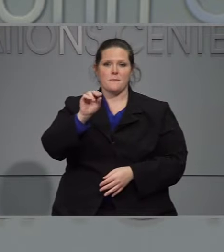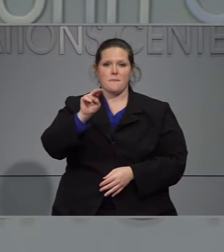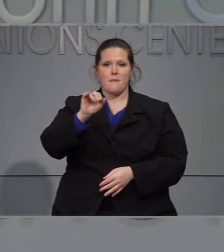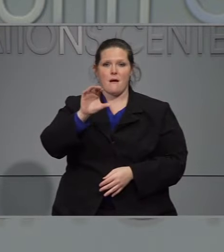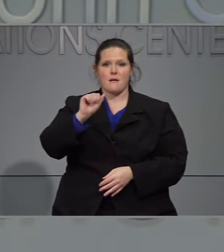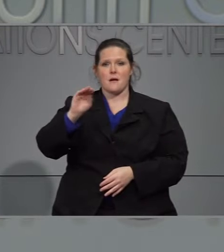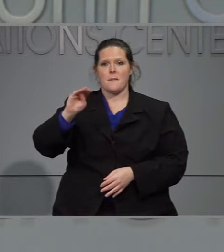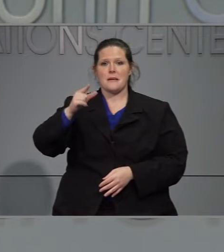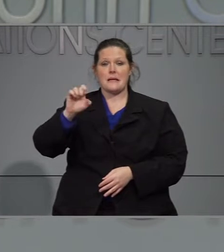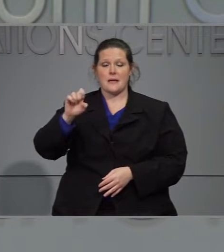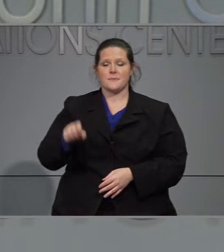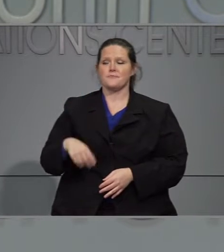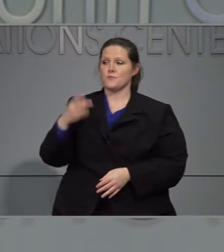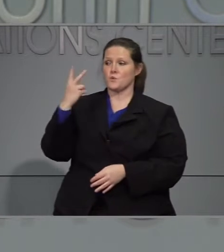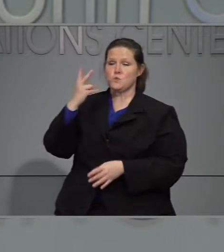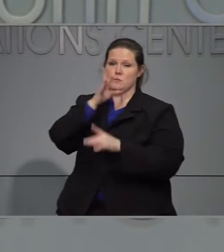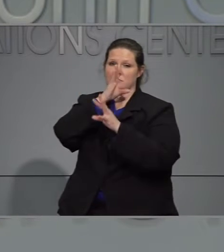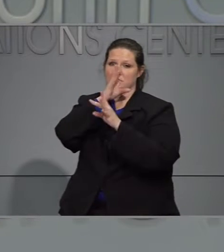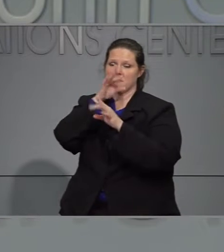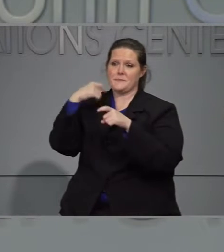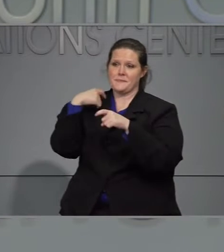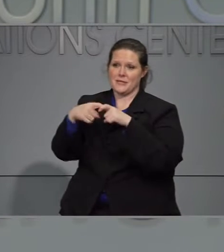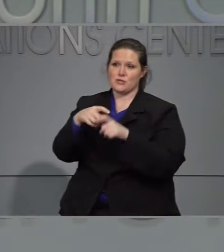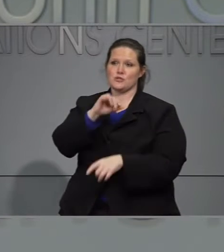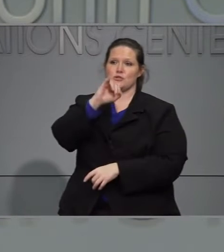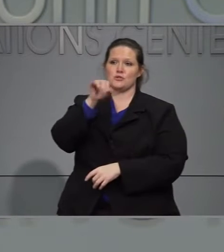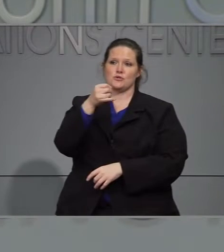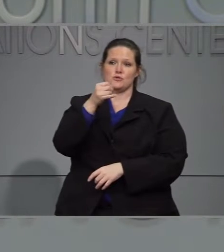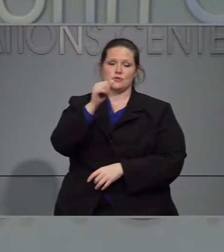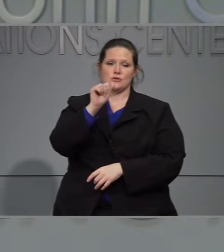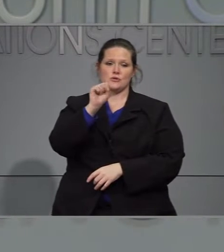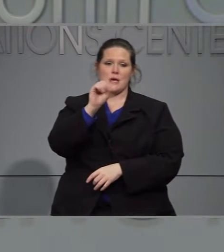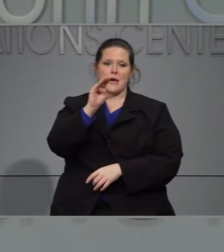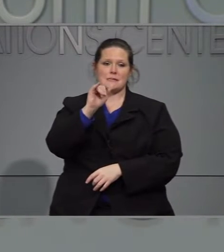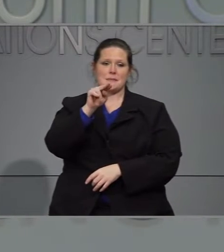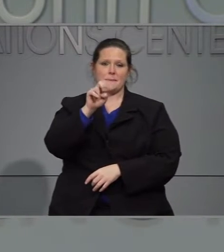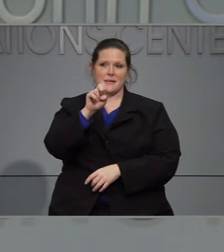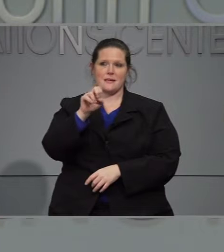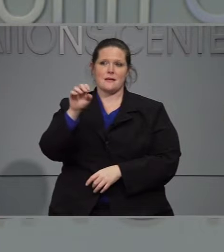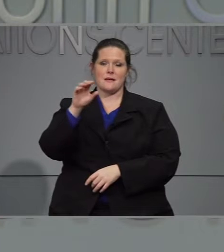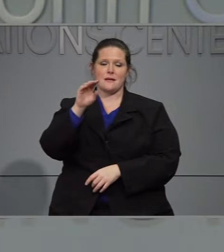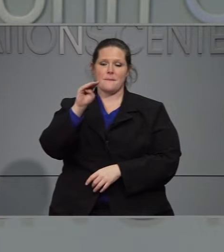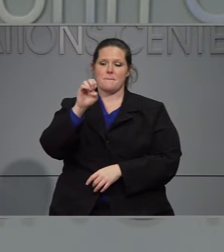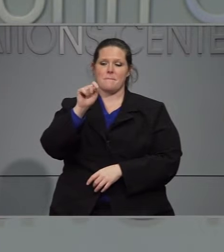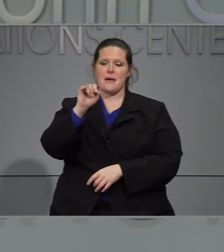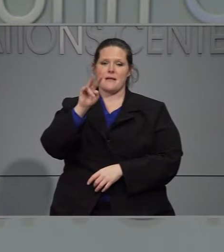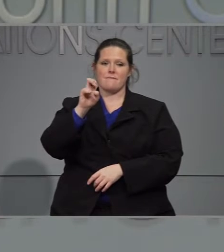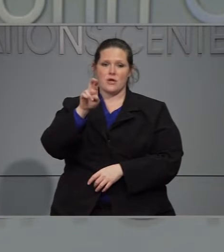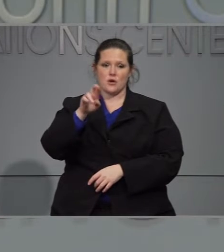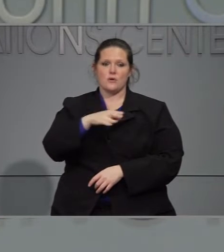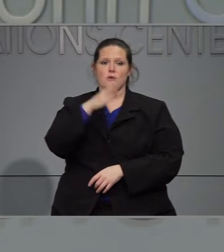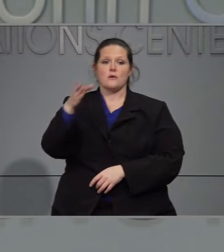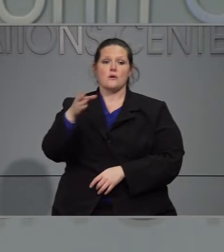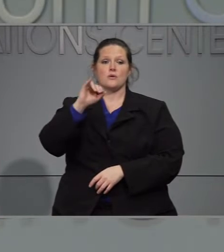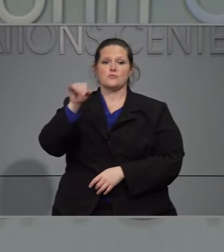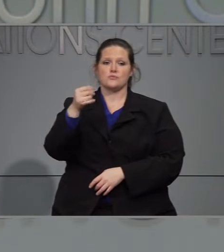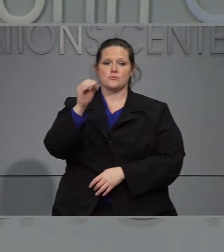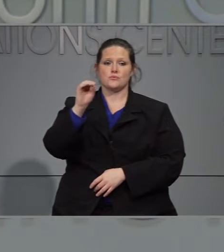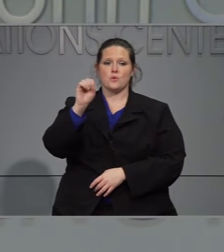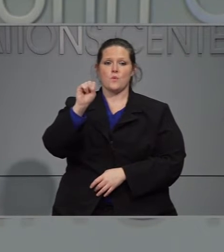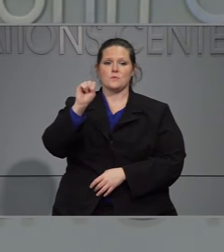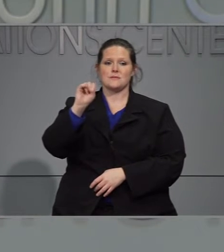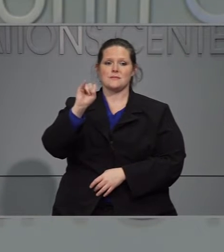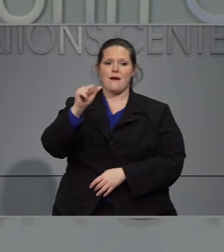Metivier y Josiah Meléndez son nuestros intérpretes de español. Ahora tomaremos preguntas, y sí, por